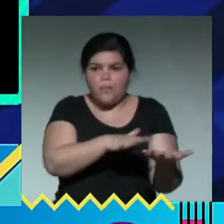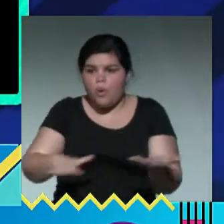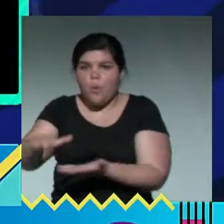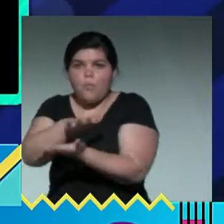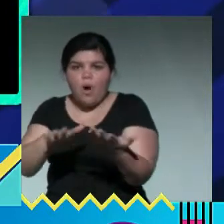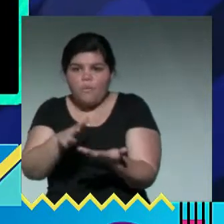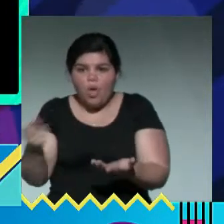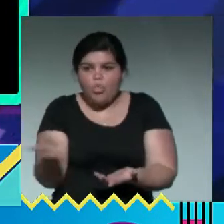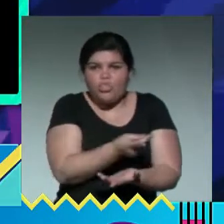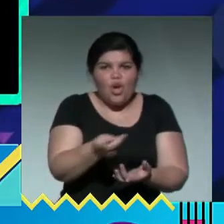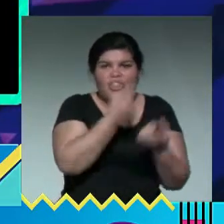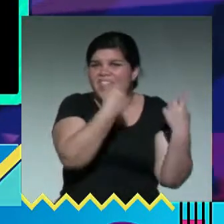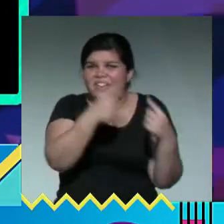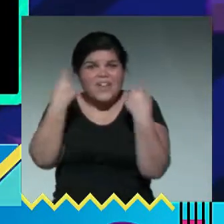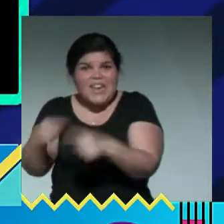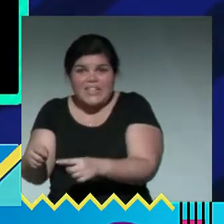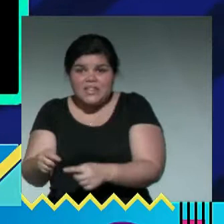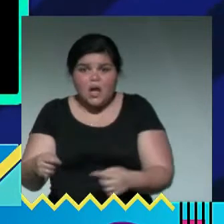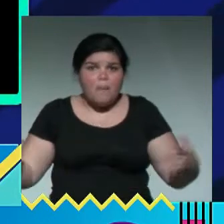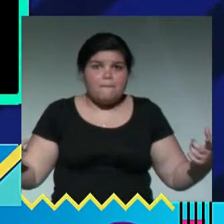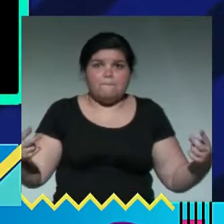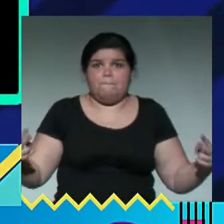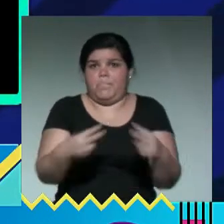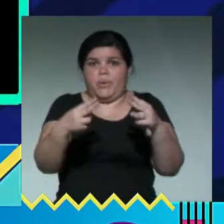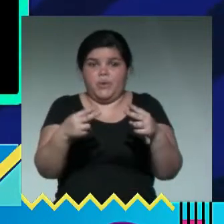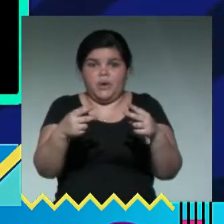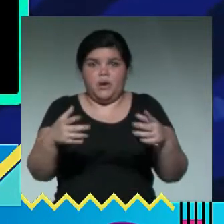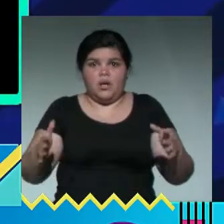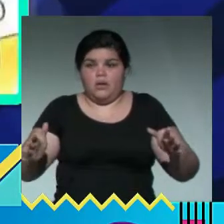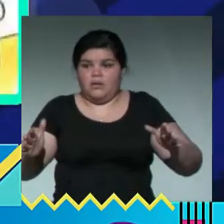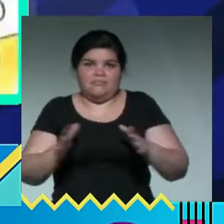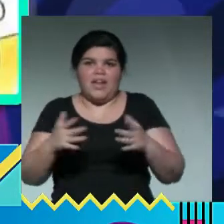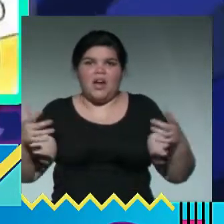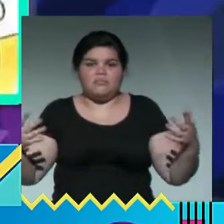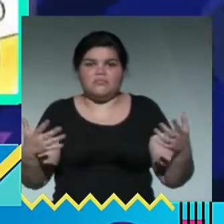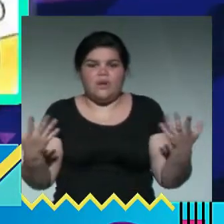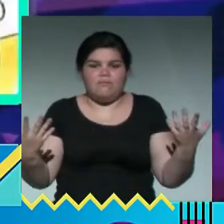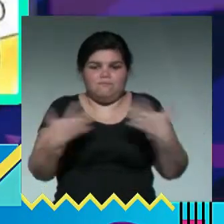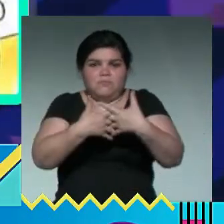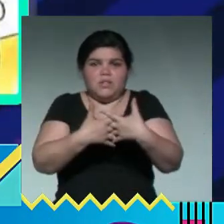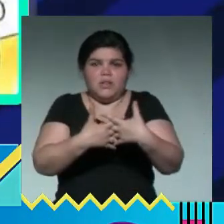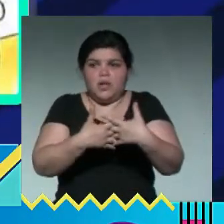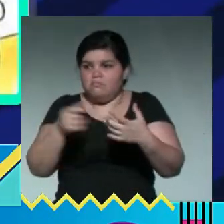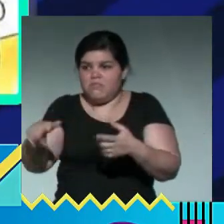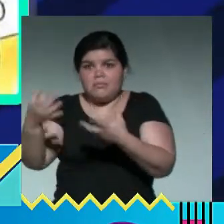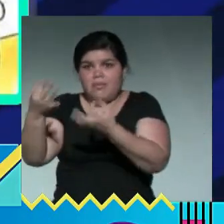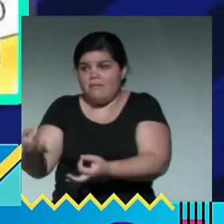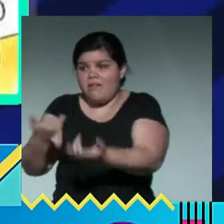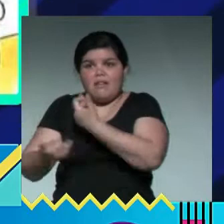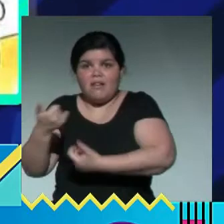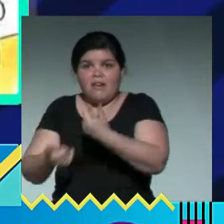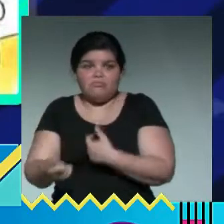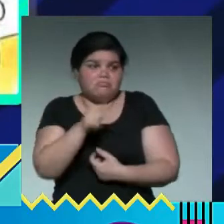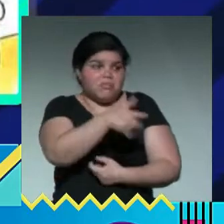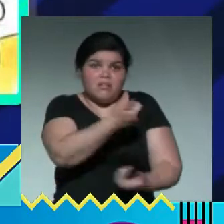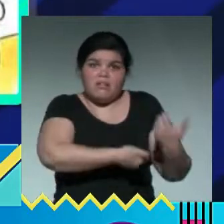civilizaciones absolutamente diferentes, ¿sí? Entonces el relato de uno y de otro es válido. Claro que es válido el relato de